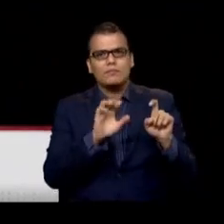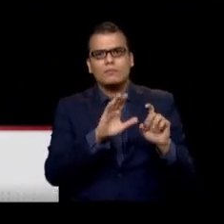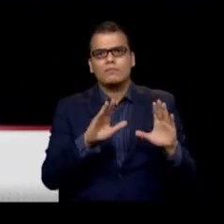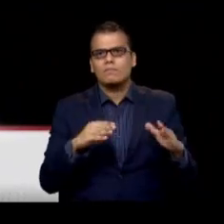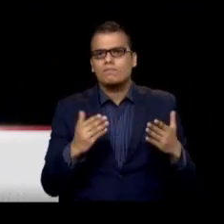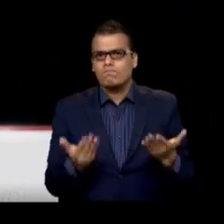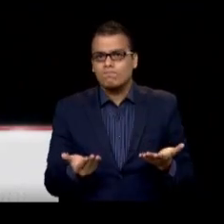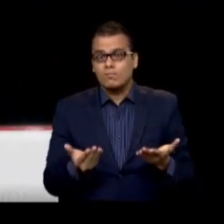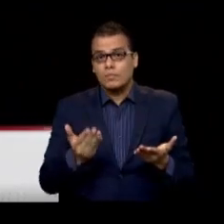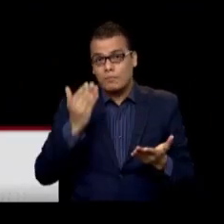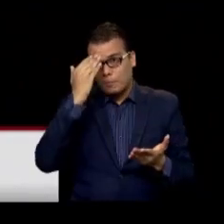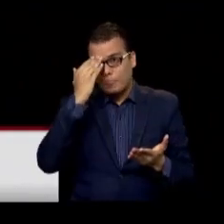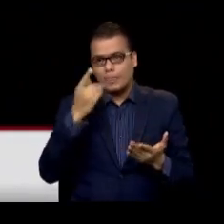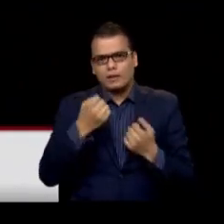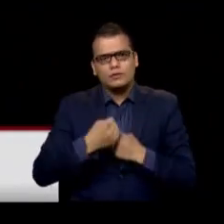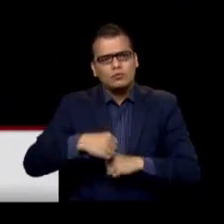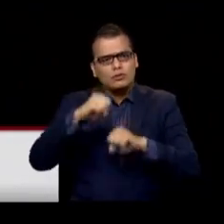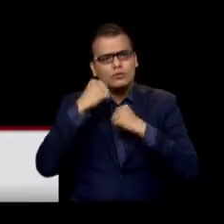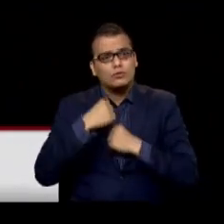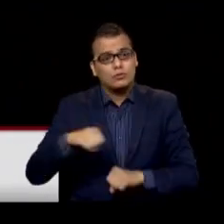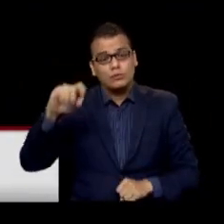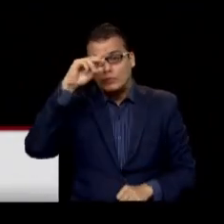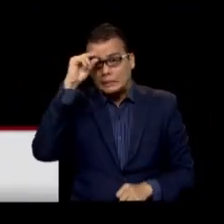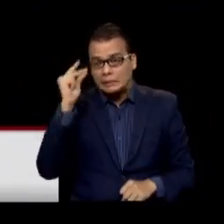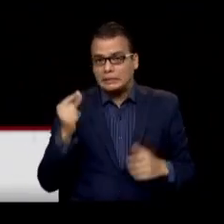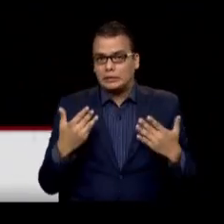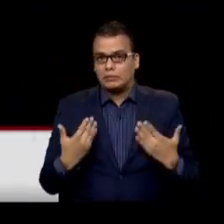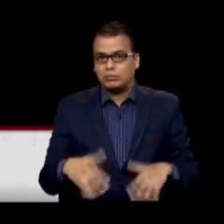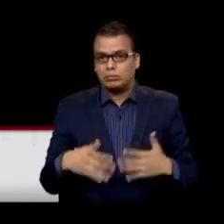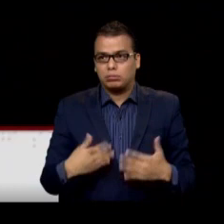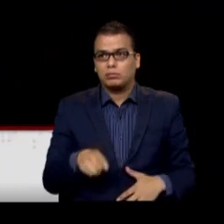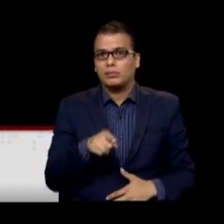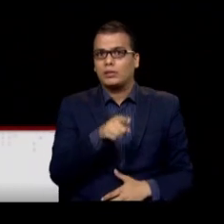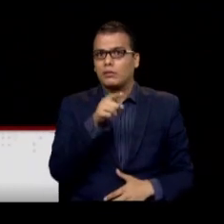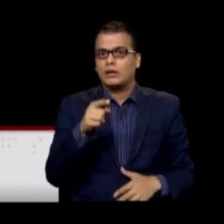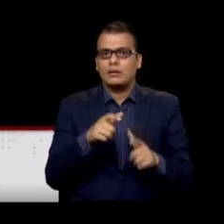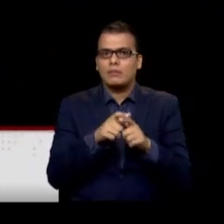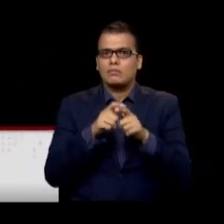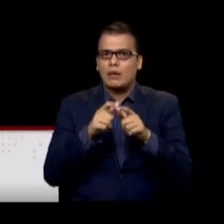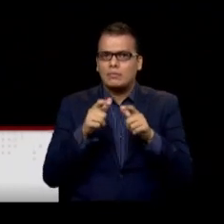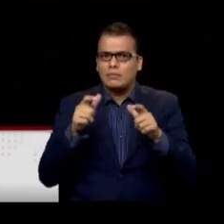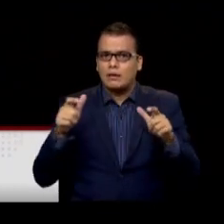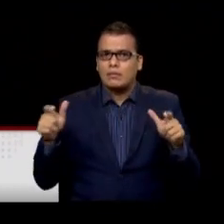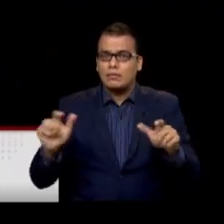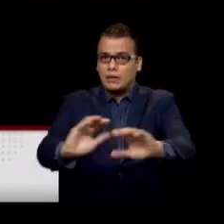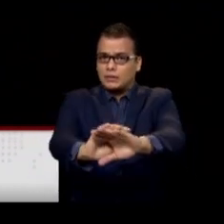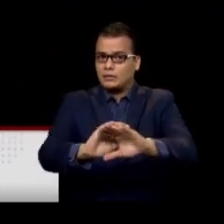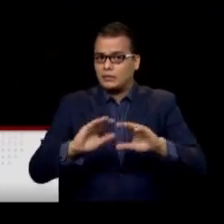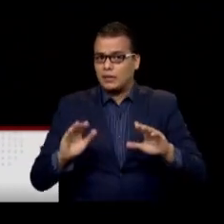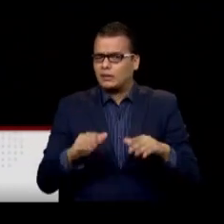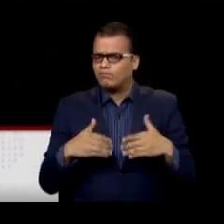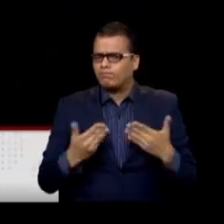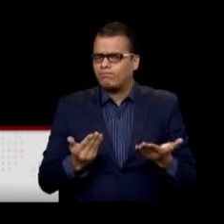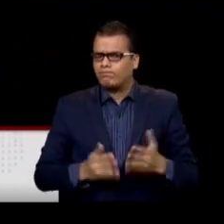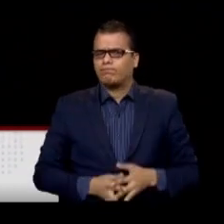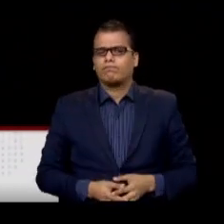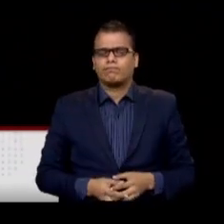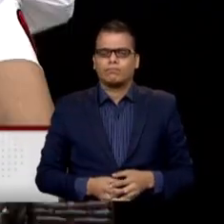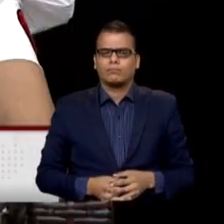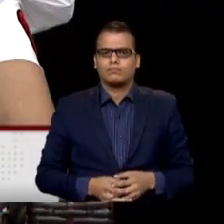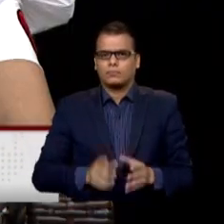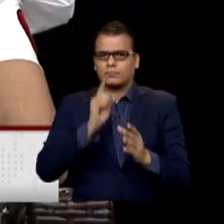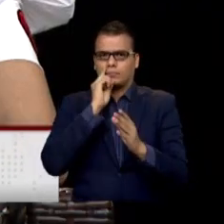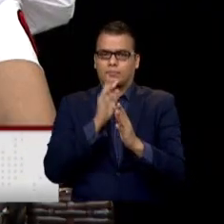sido muchos los esfuerzos, pero sigue persistiendo el tema de los casos y sobre todo de las muertes. Sí,